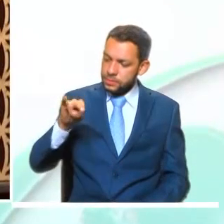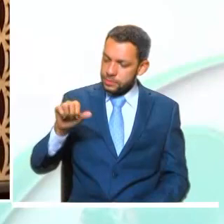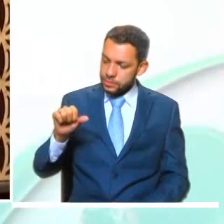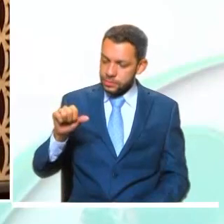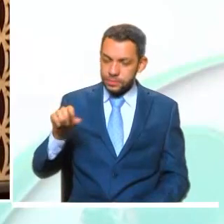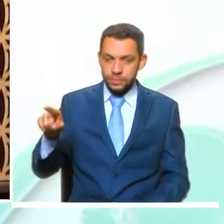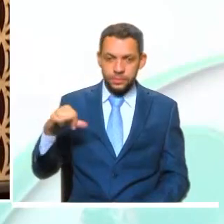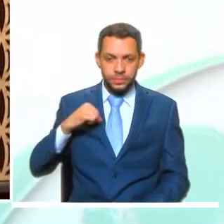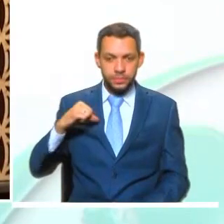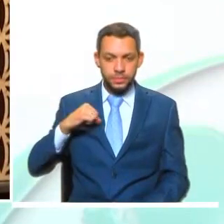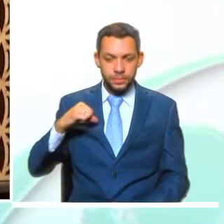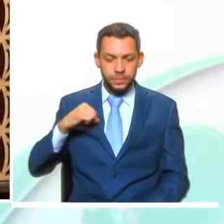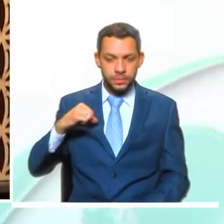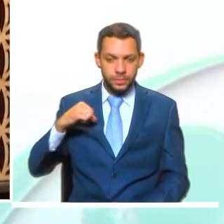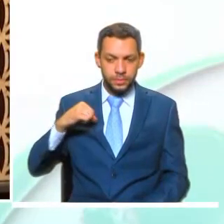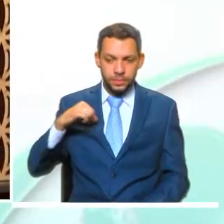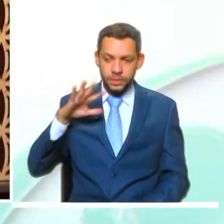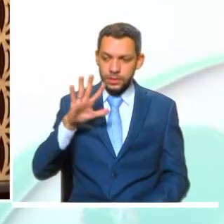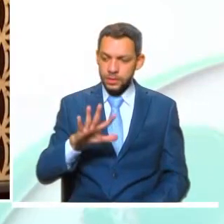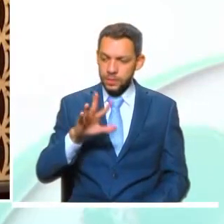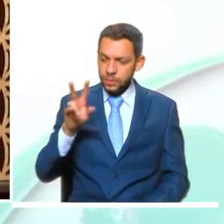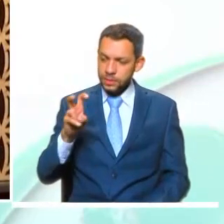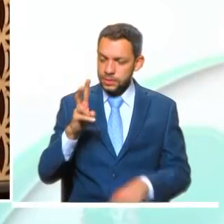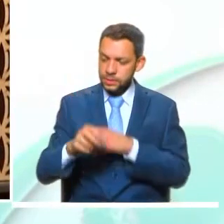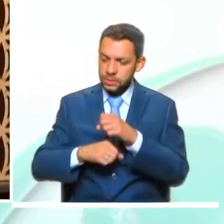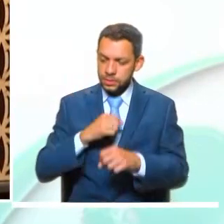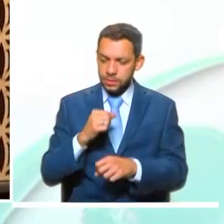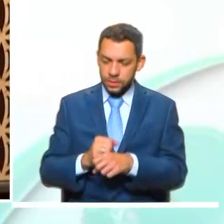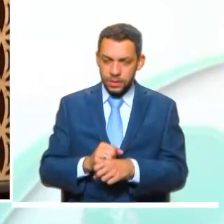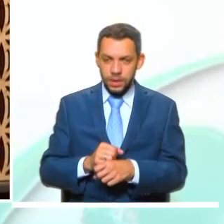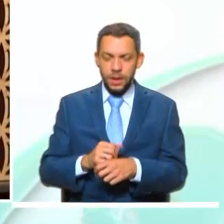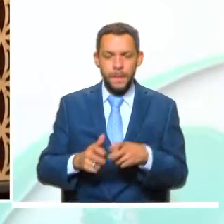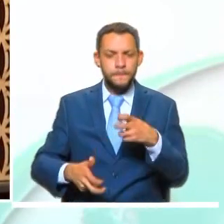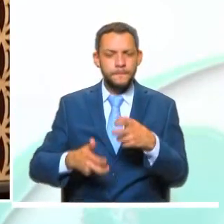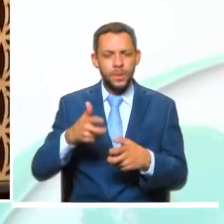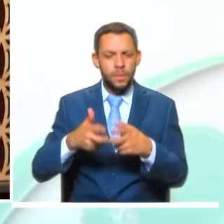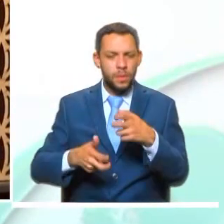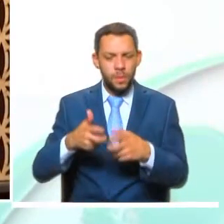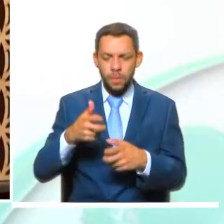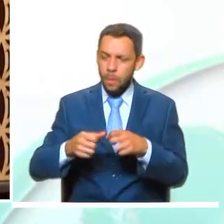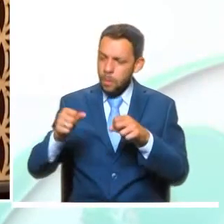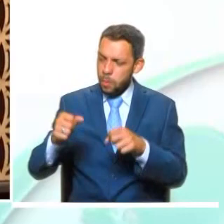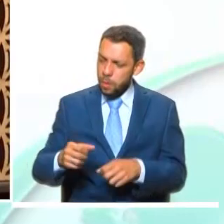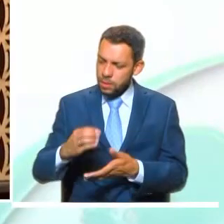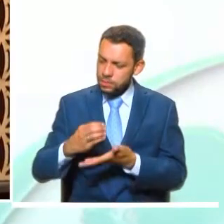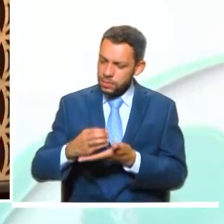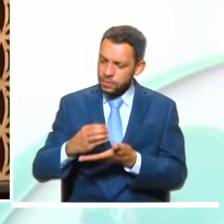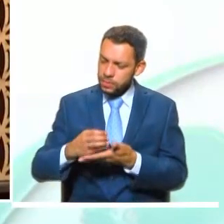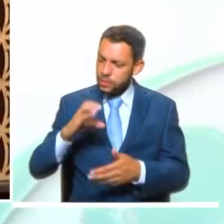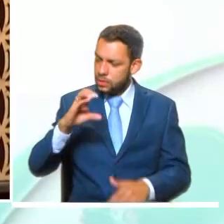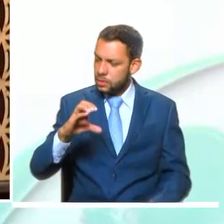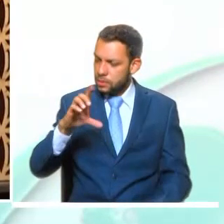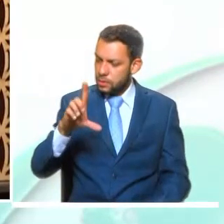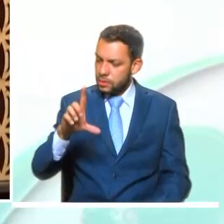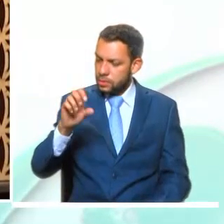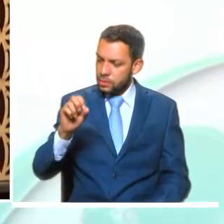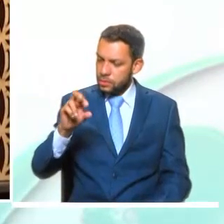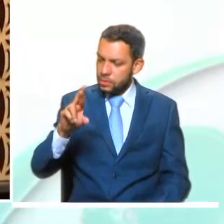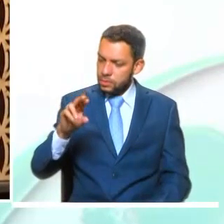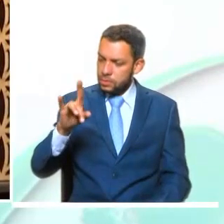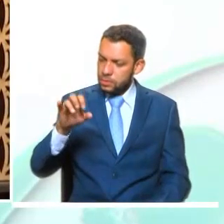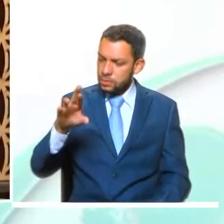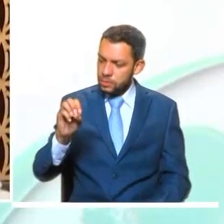con hipertiroidismo puedo tomar cloruro de magnesio super él